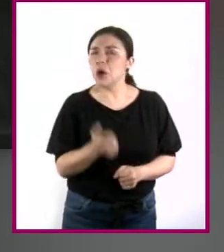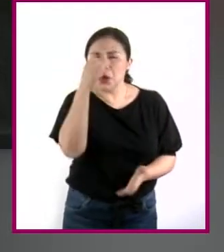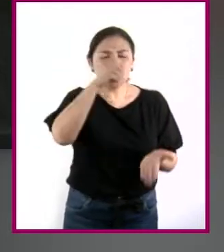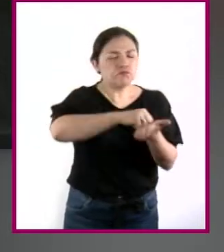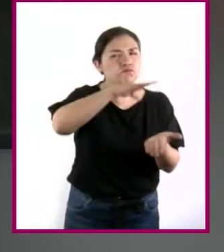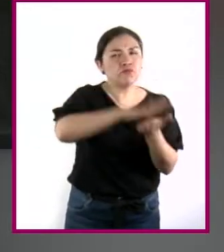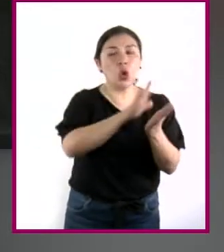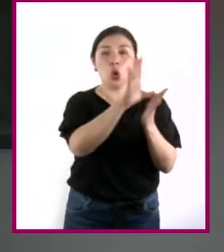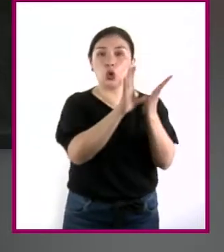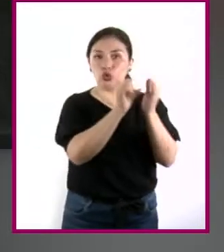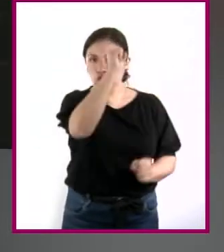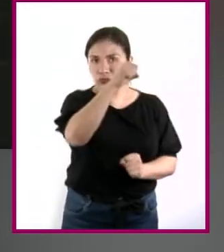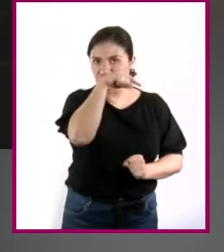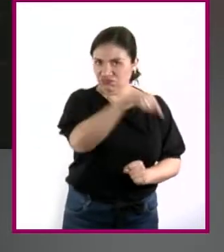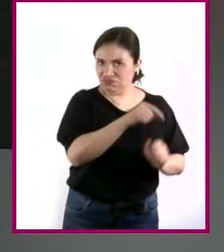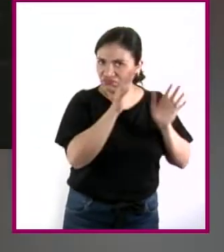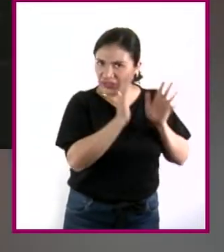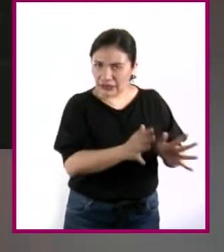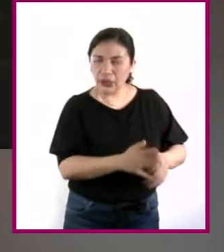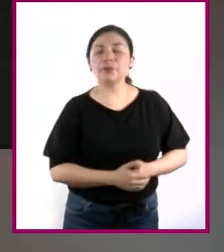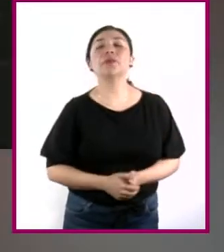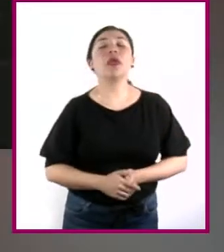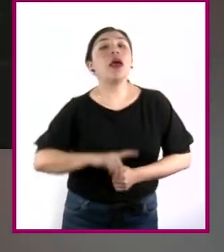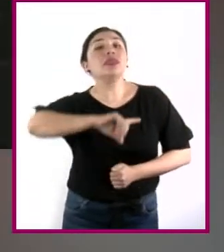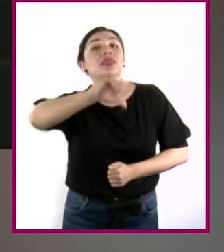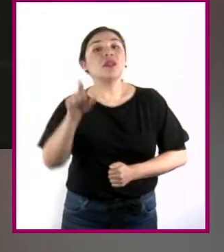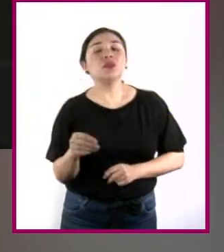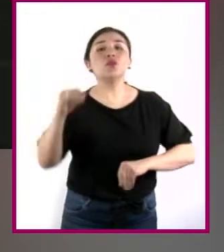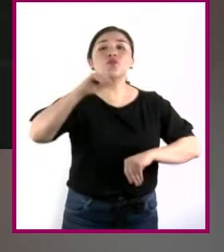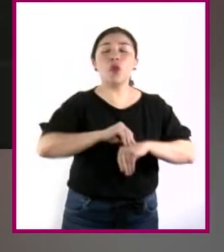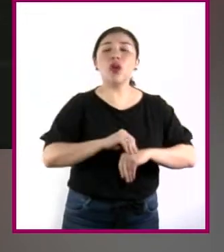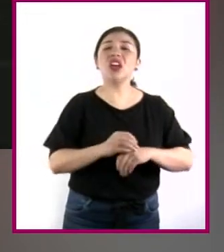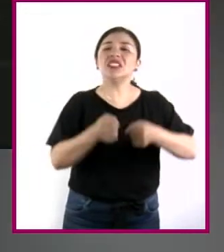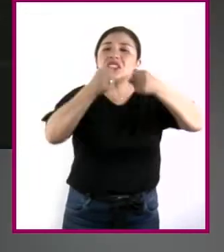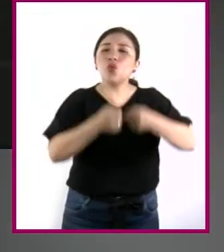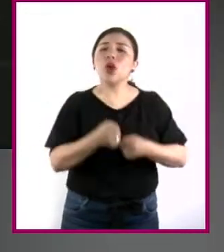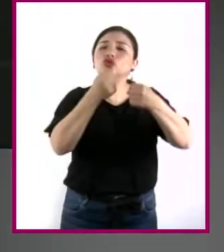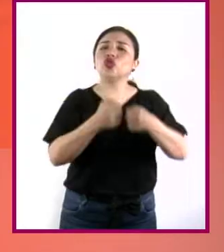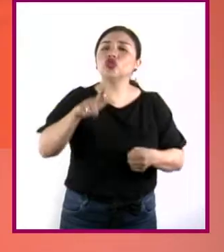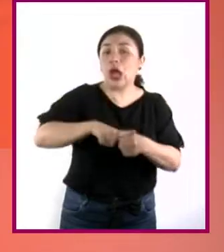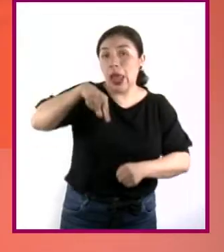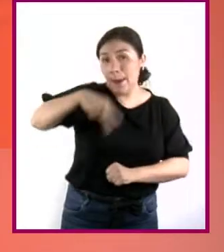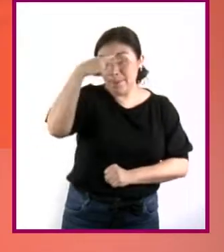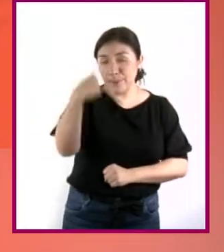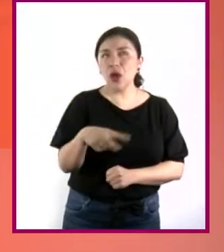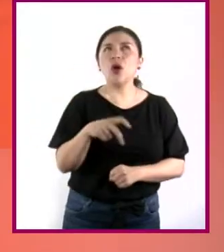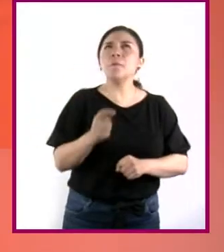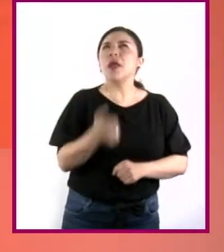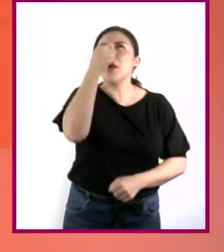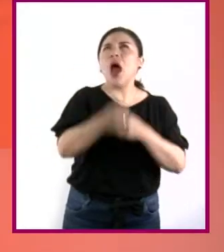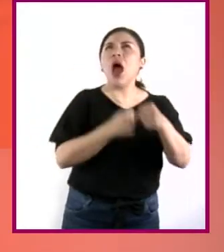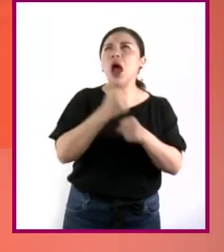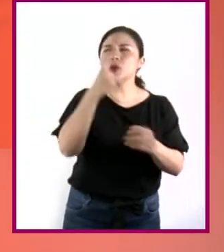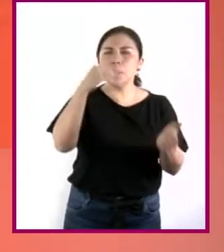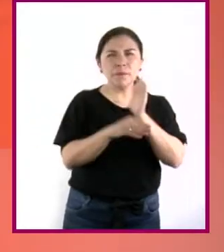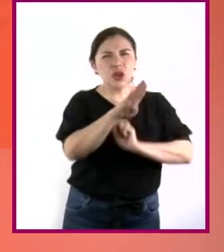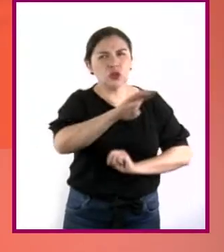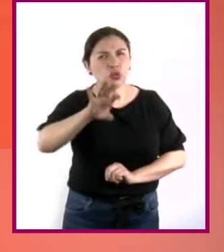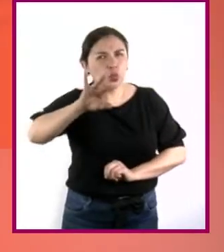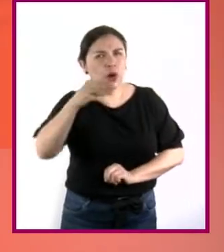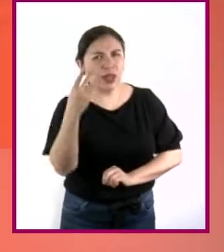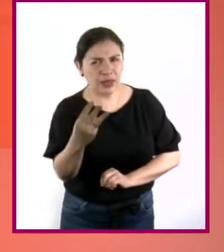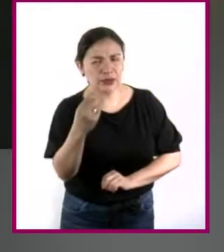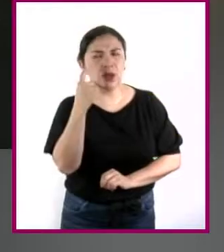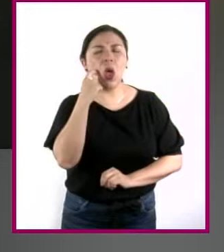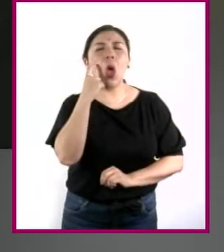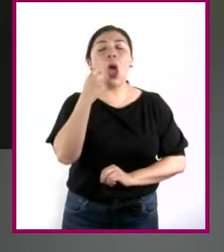la Constitución, ¿no? Pero se establece la seguridad social en México en 1943